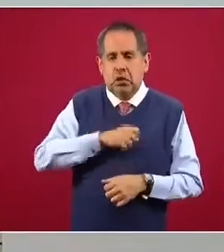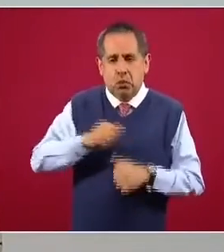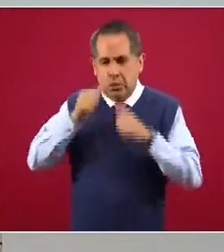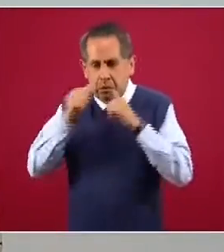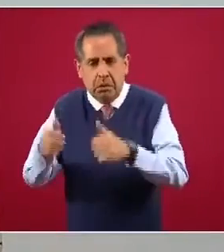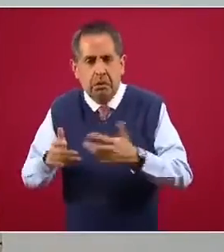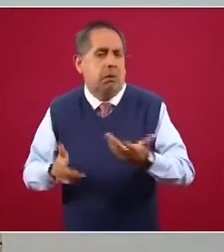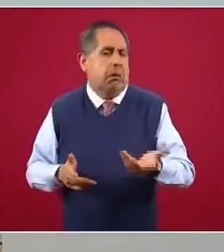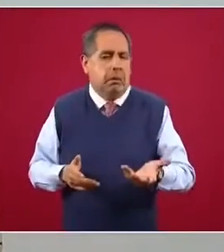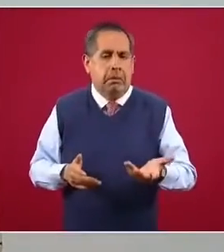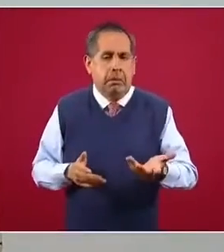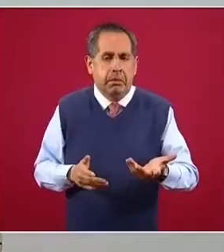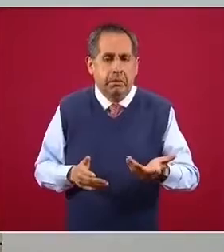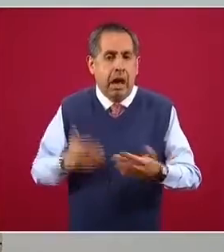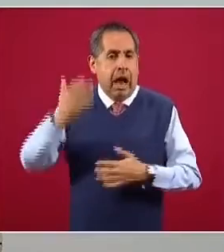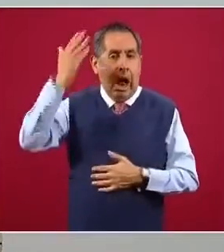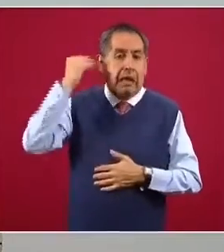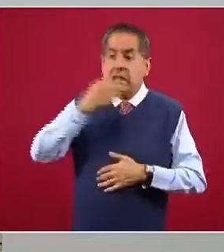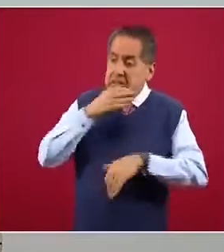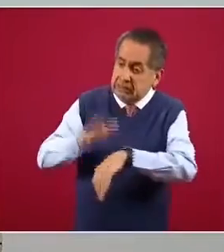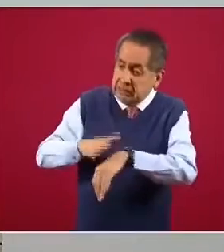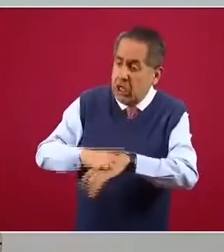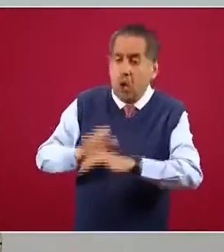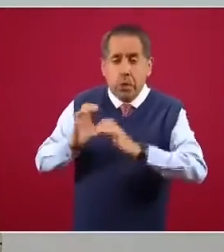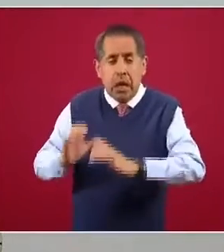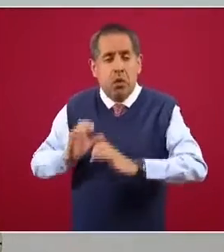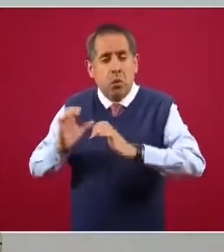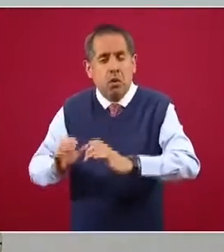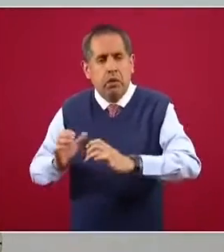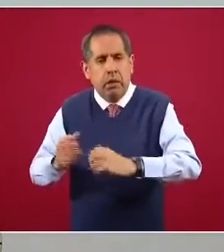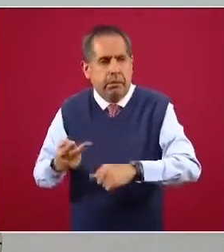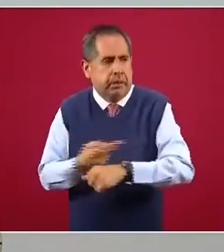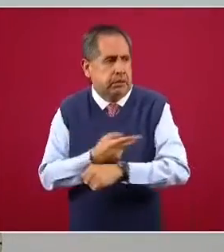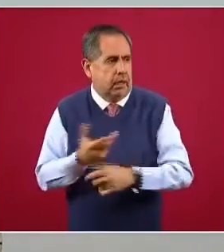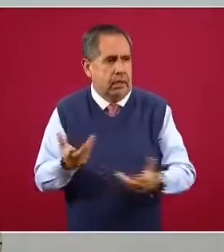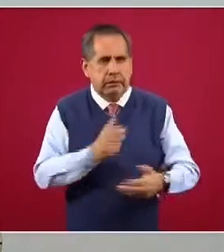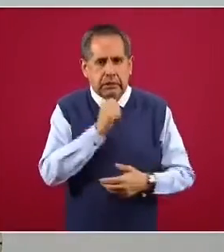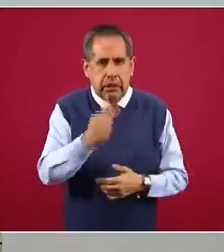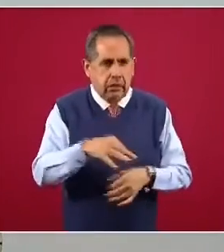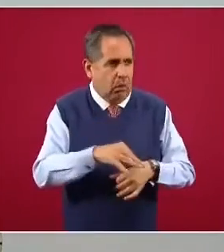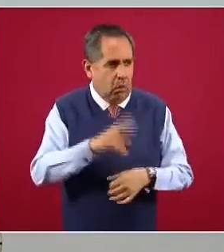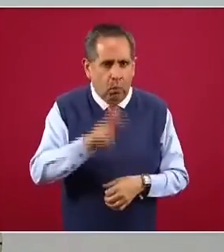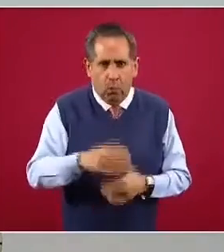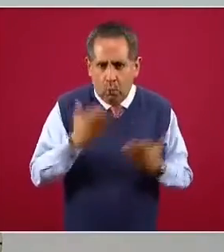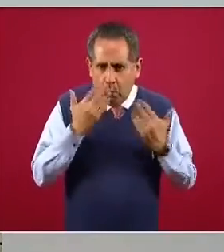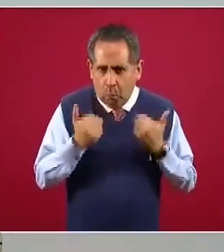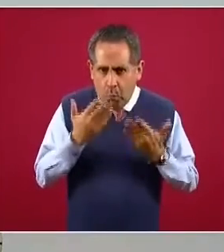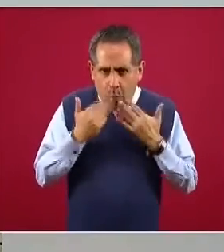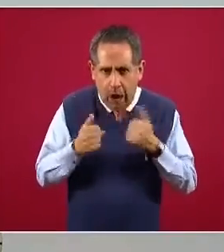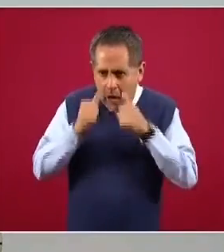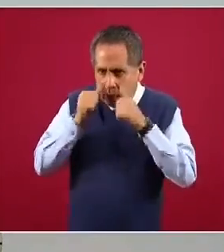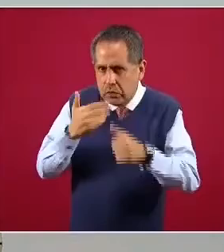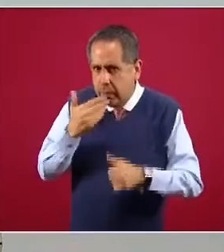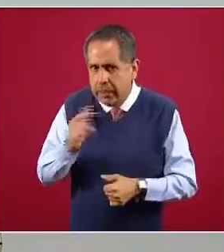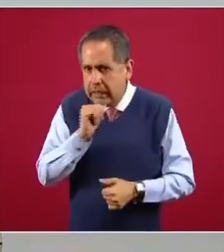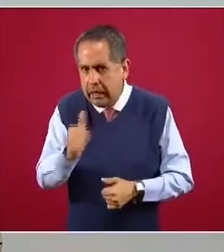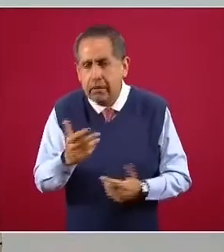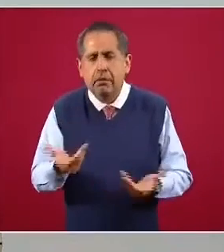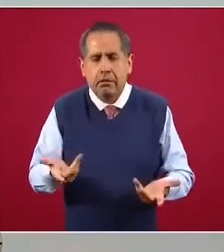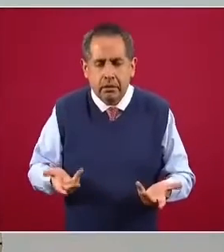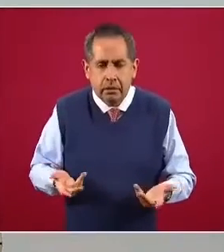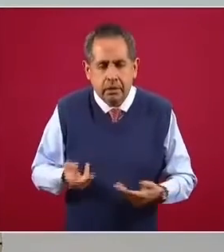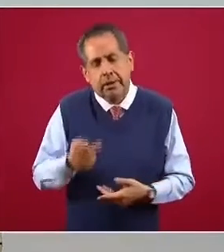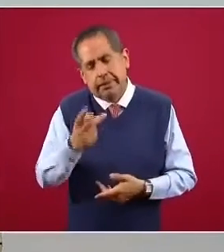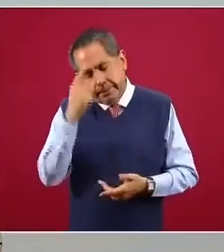Ya estaba ahí, ya nos decían cómo y qué pasa, ¿por qué no se ha hecho una realidad? Entonces, creo que este es un